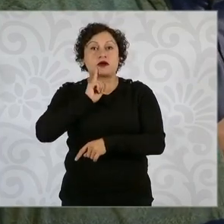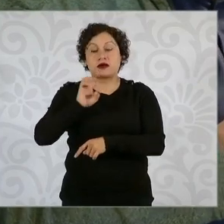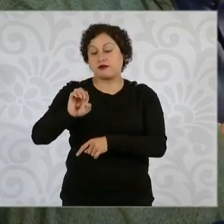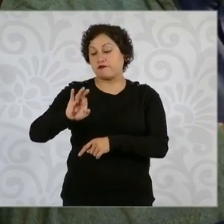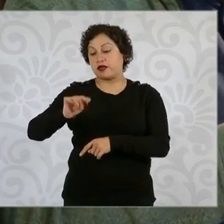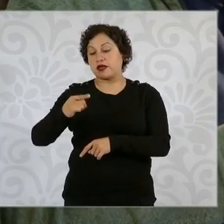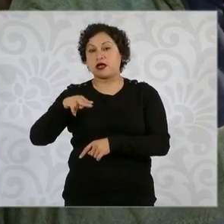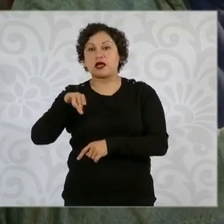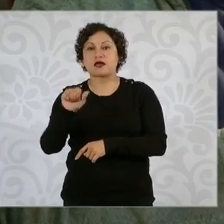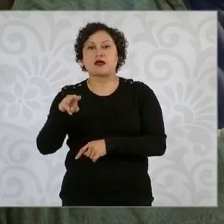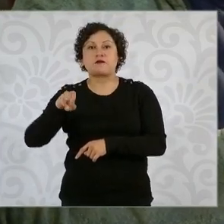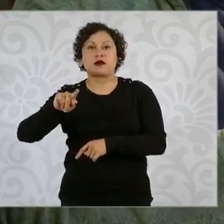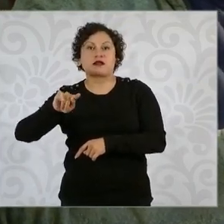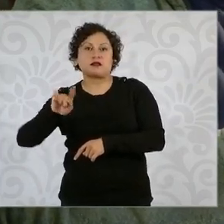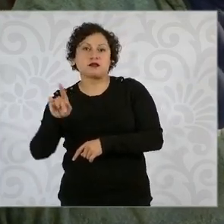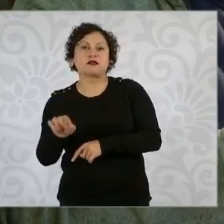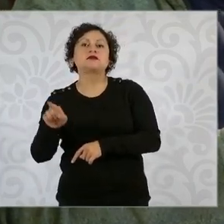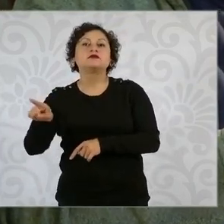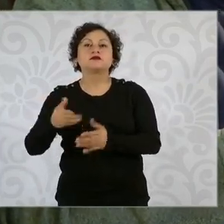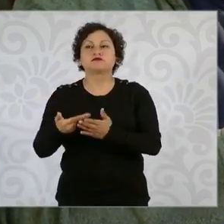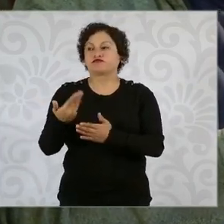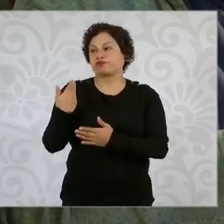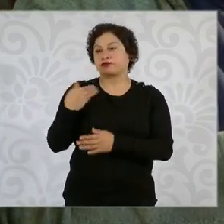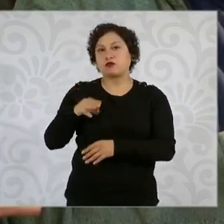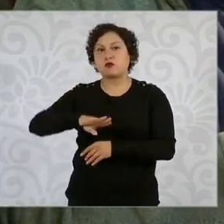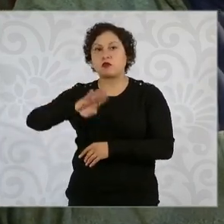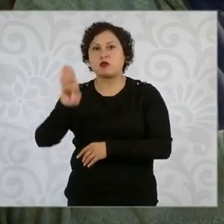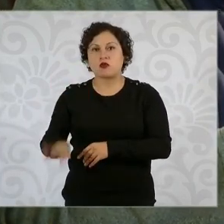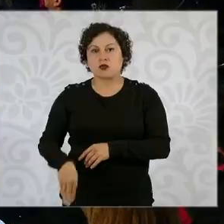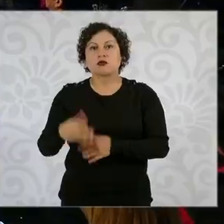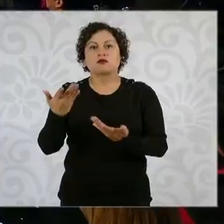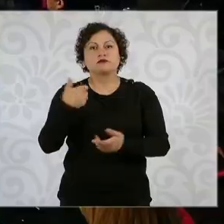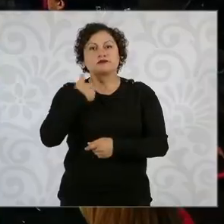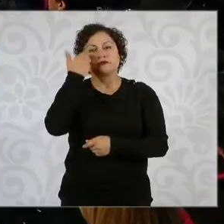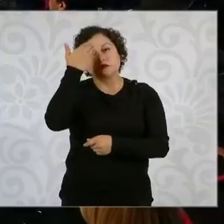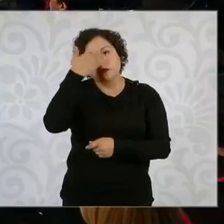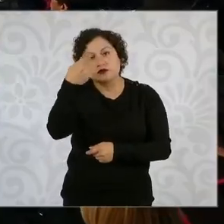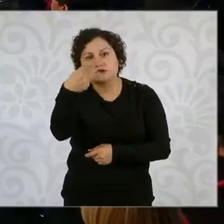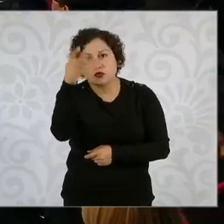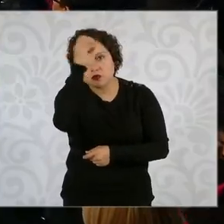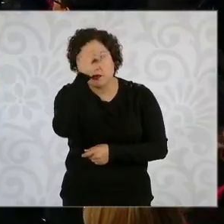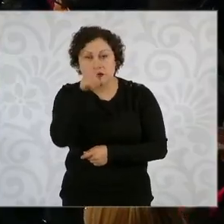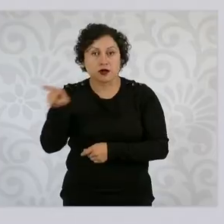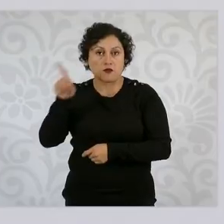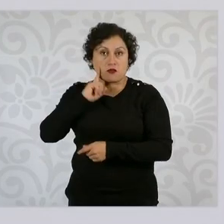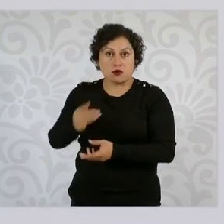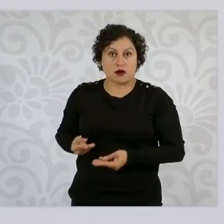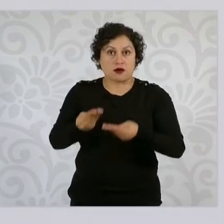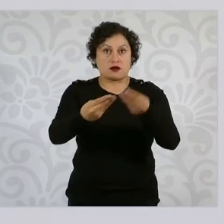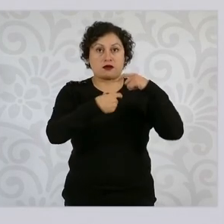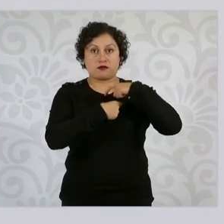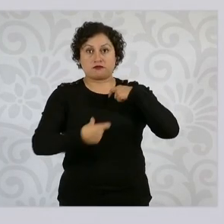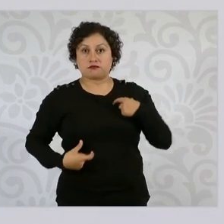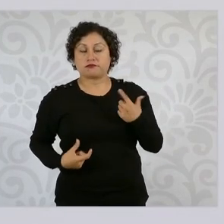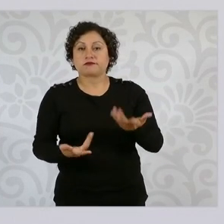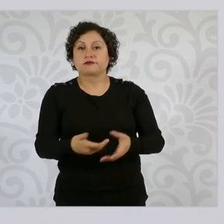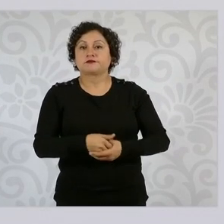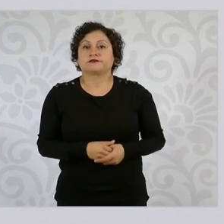entregado la banda presidencial. Saber qué es lo que opina, lo que piensa. Bueno, primero pues la